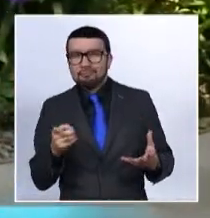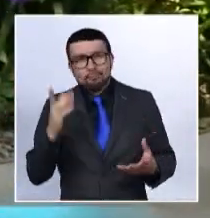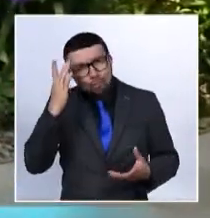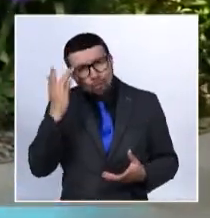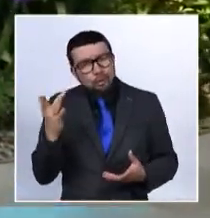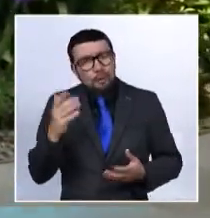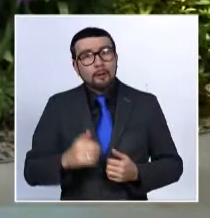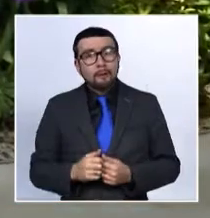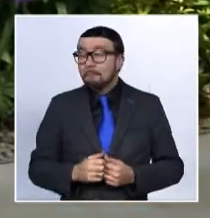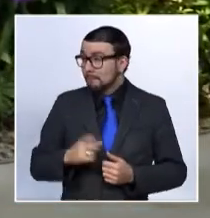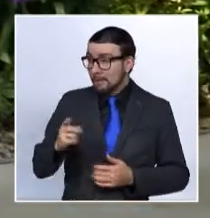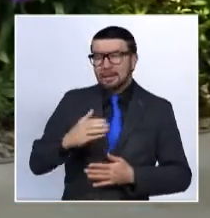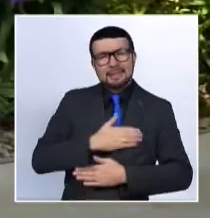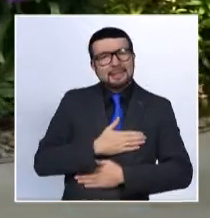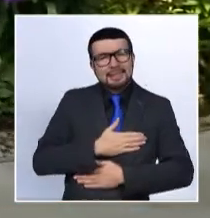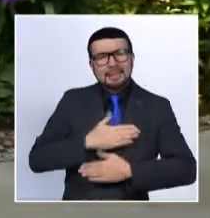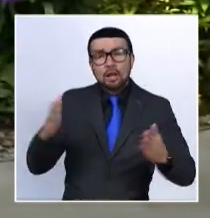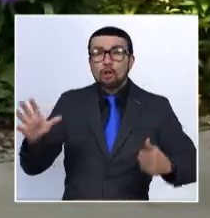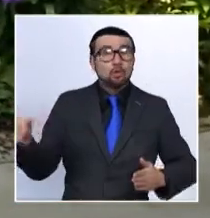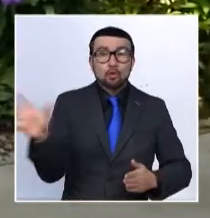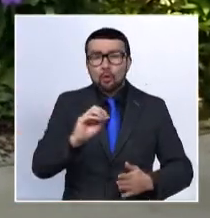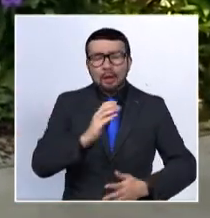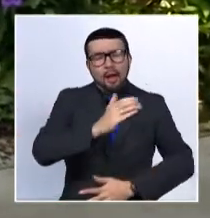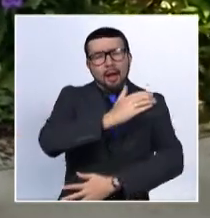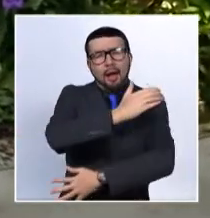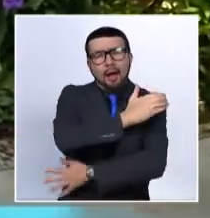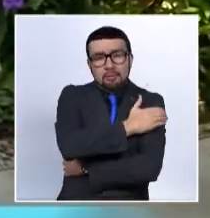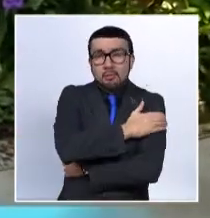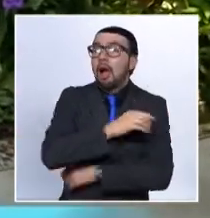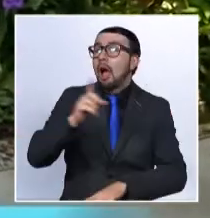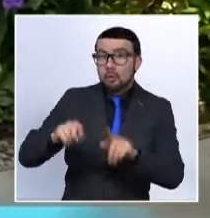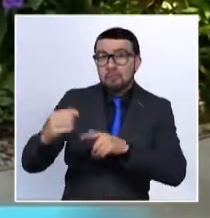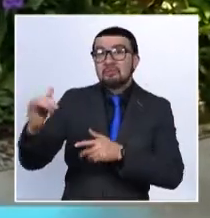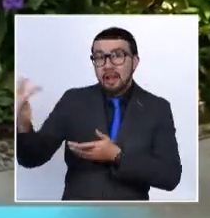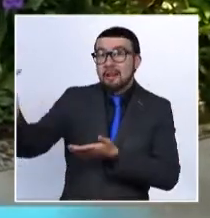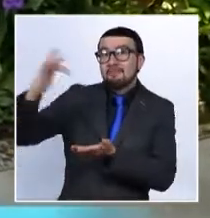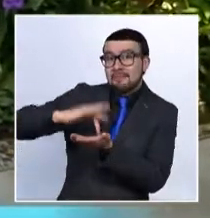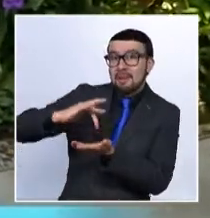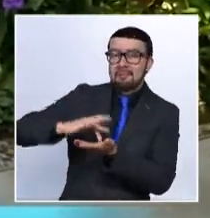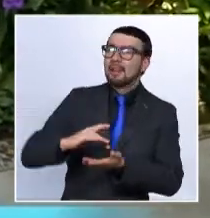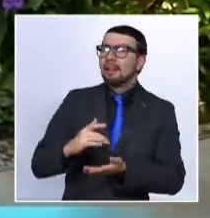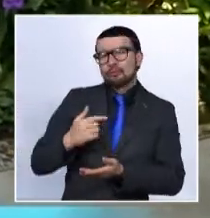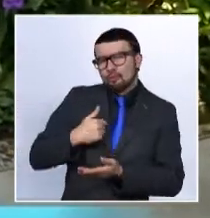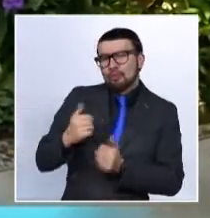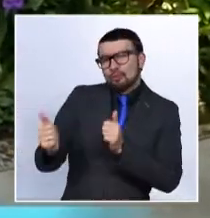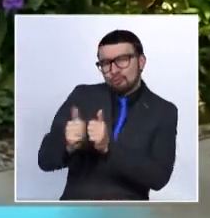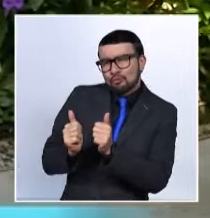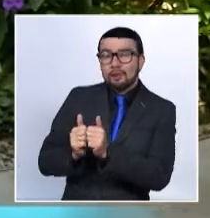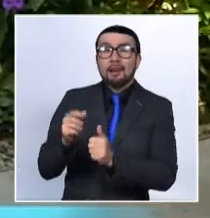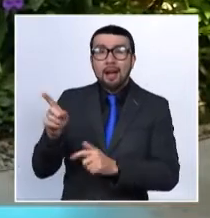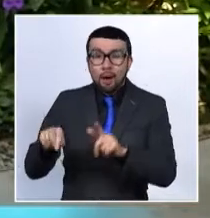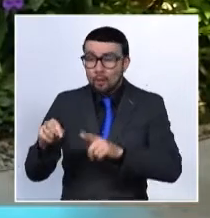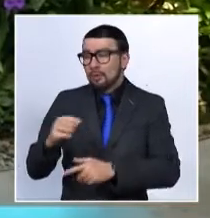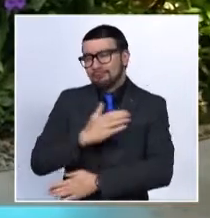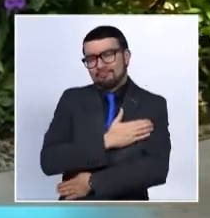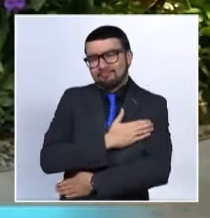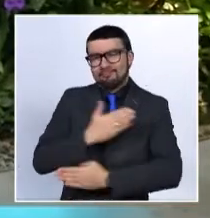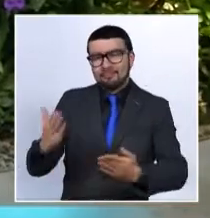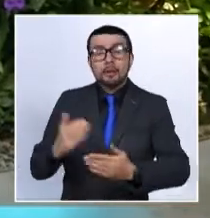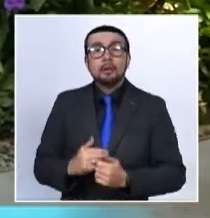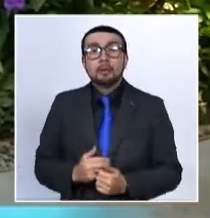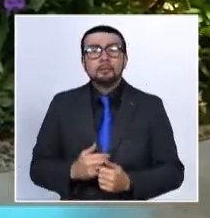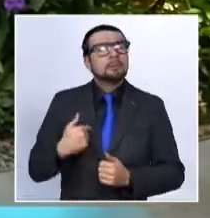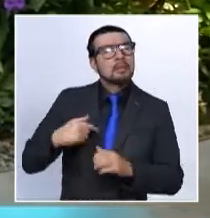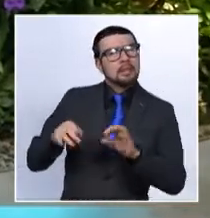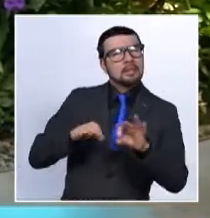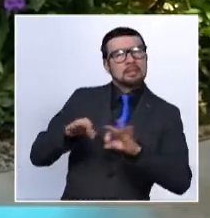para todos, un abrazo en la distancia, para los pacientes que han asistido, para mis pacientes. Y bueno, vamos a hablar un